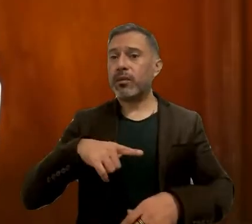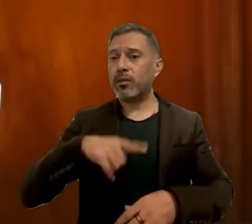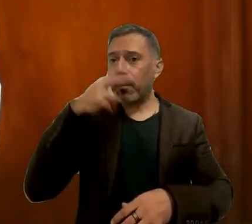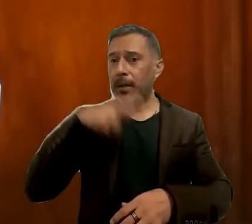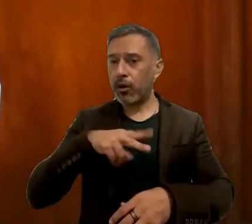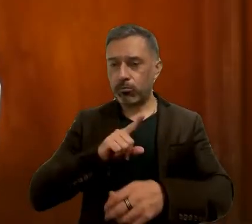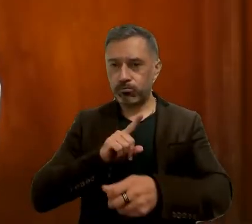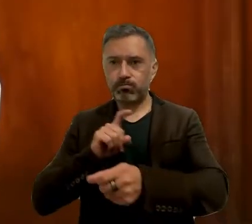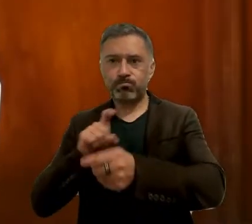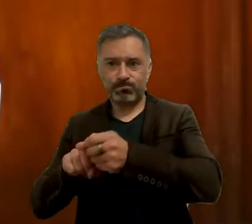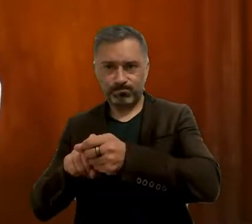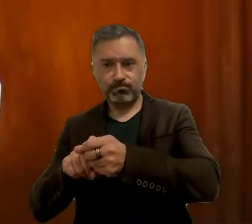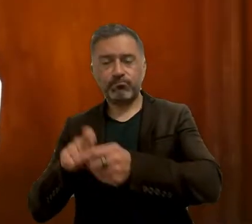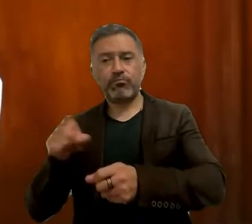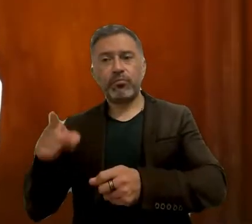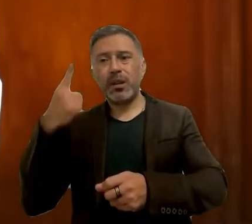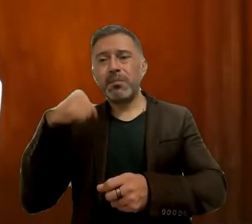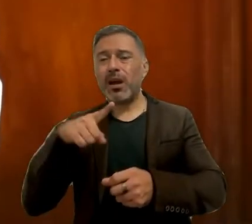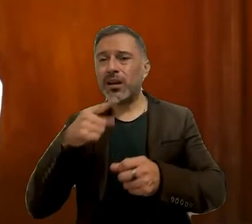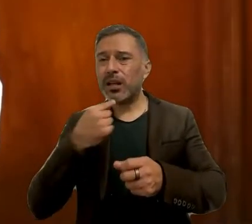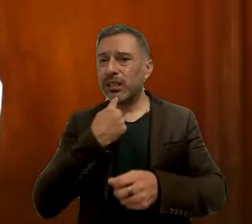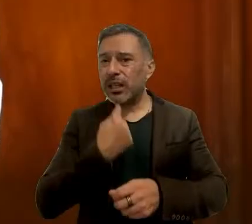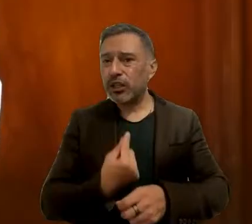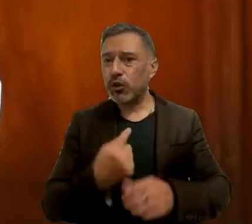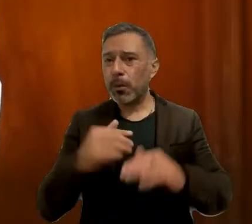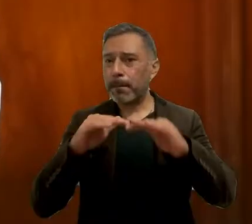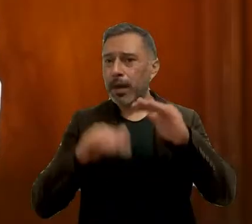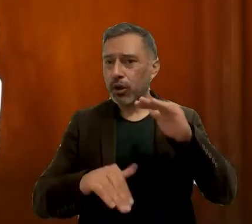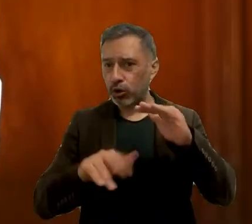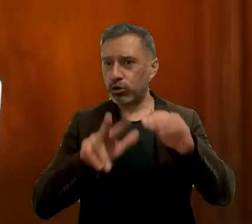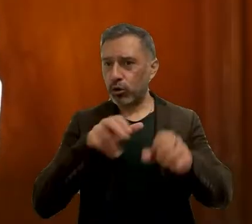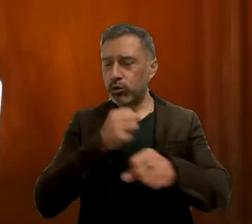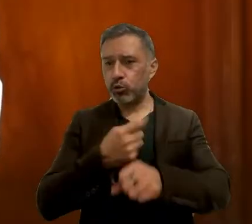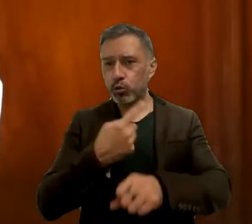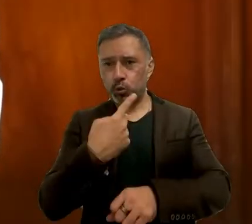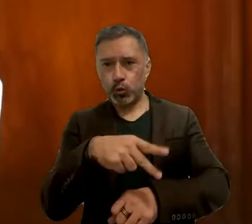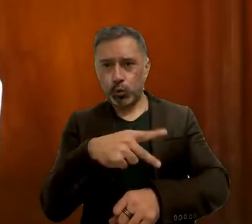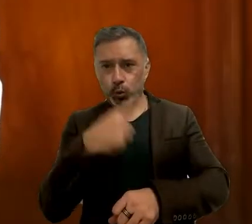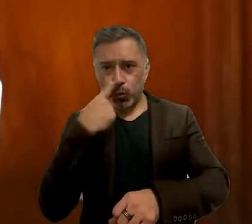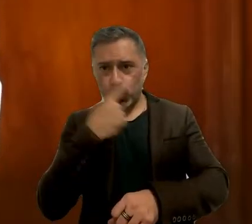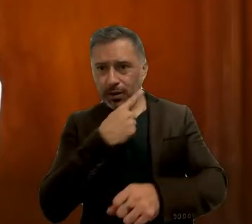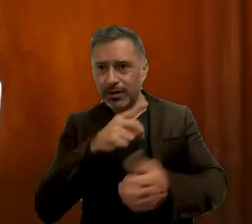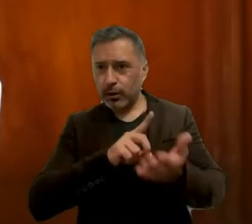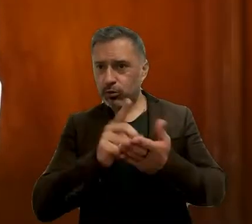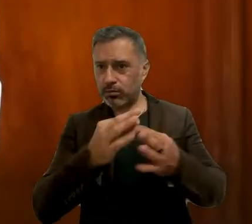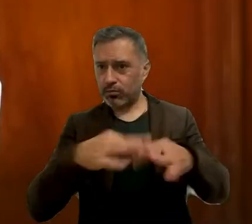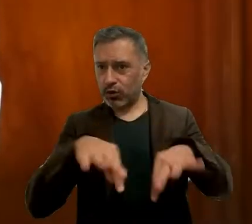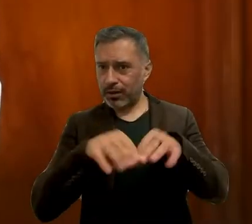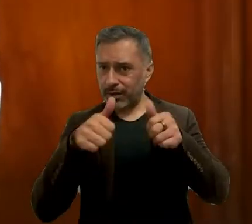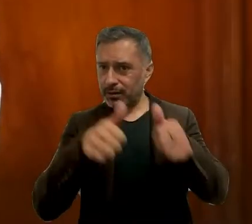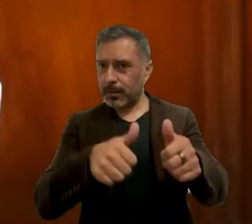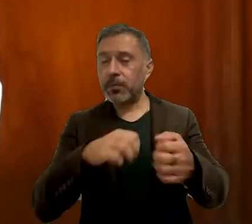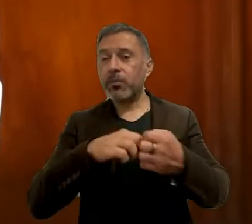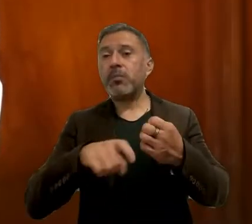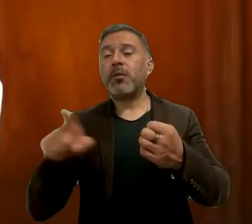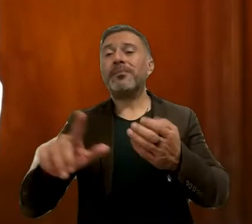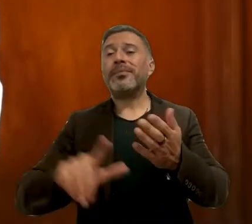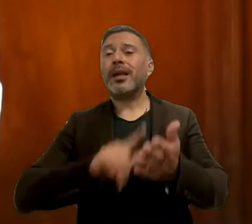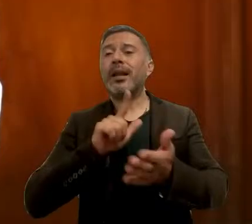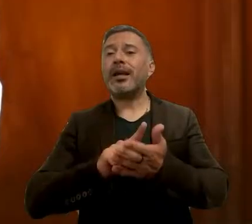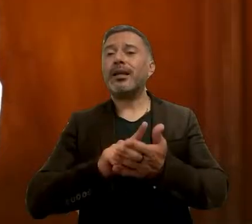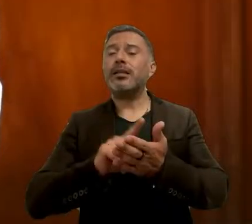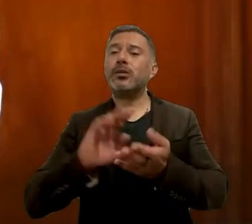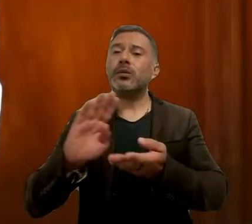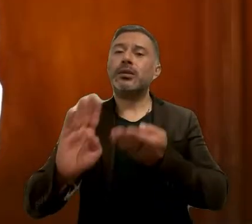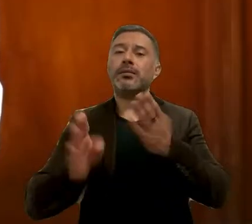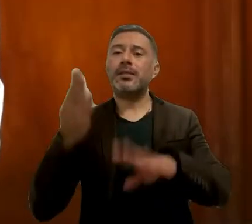a salvaguardar el interés superior del menor y a abatir esta problemática, tales como la Declaración Universal de los Derechos Humanos, cuyo